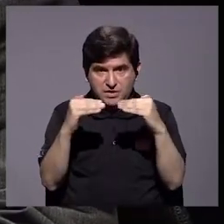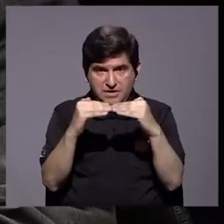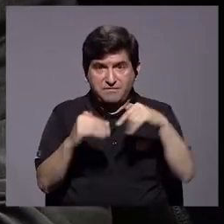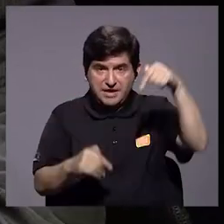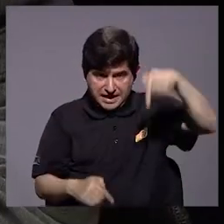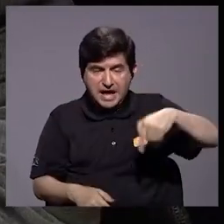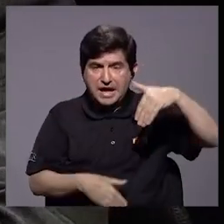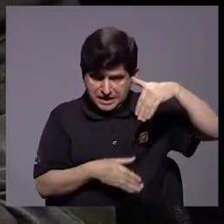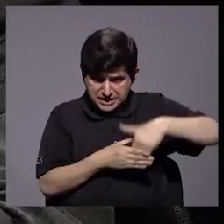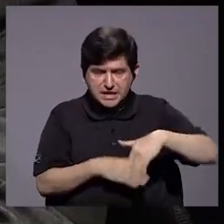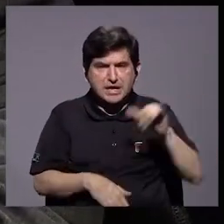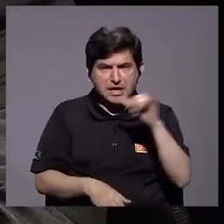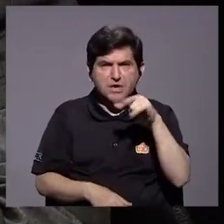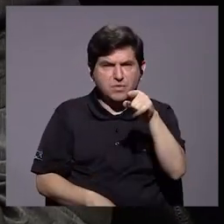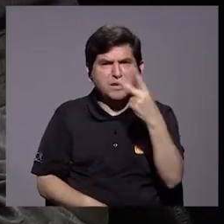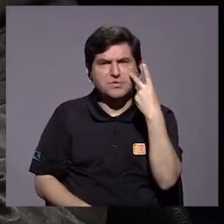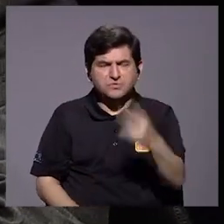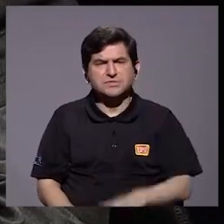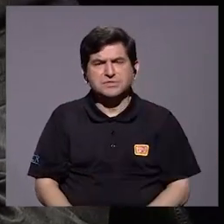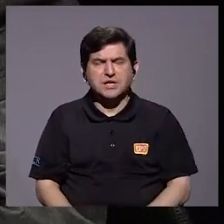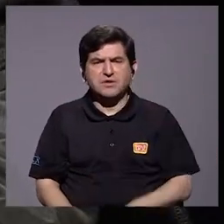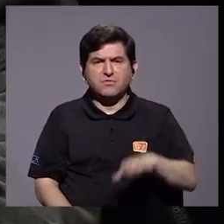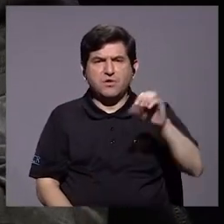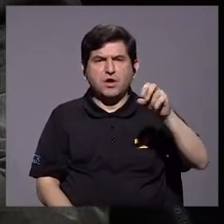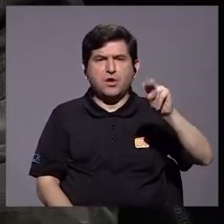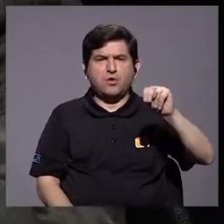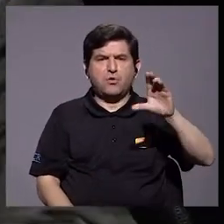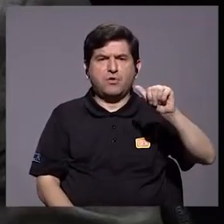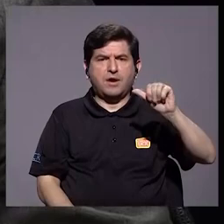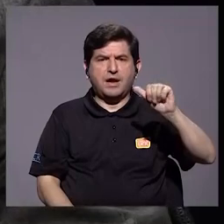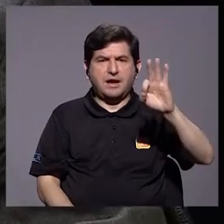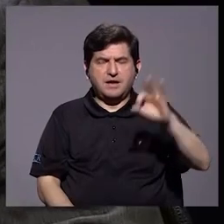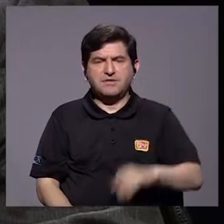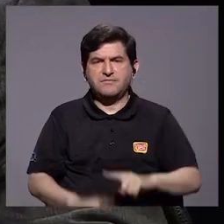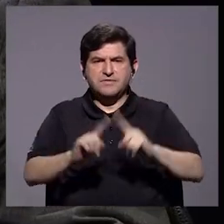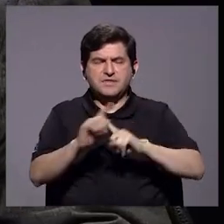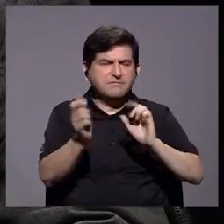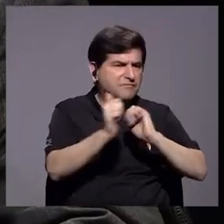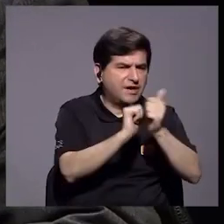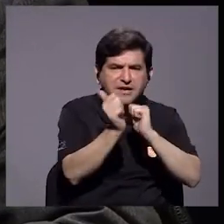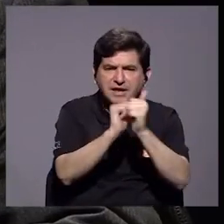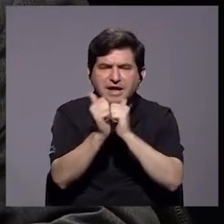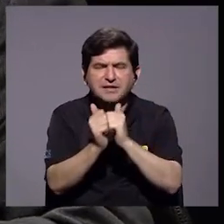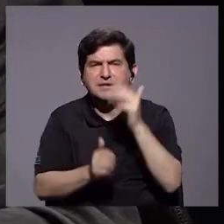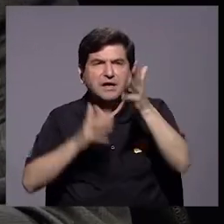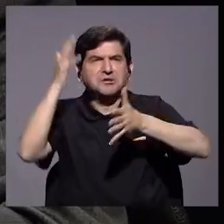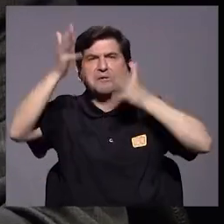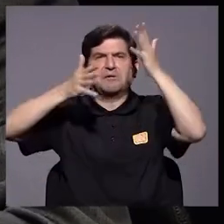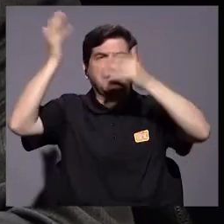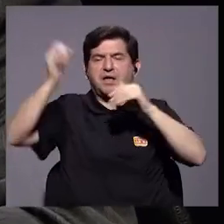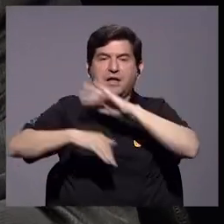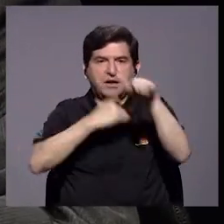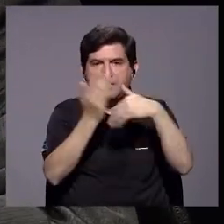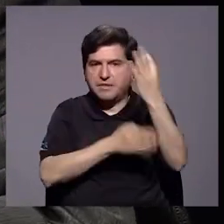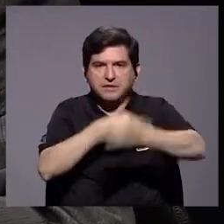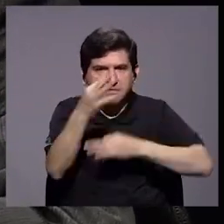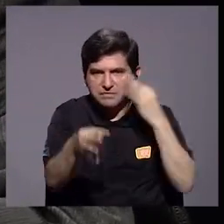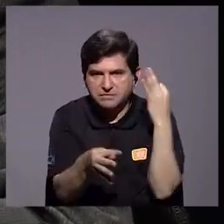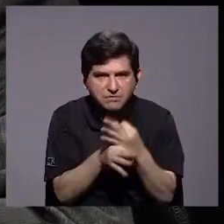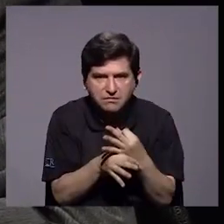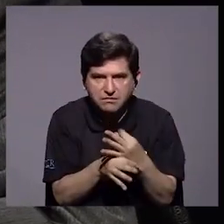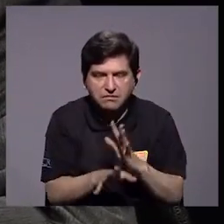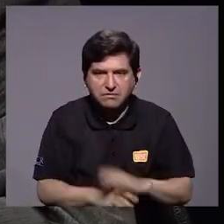internamente sino que usted de quien la concacaf ahora de inventar un montón de torneos de todo tipo